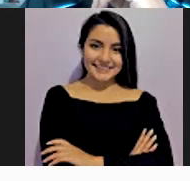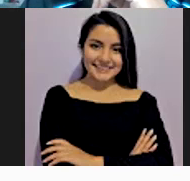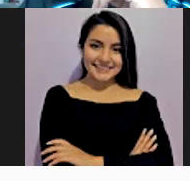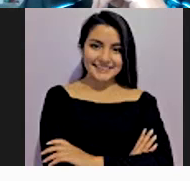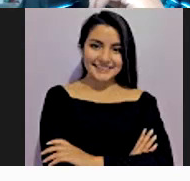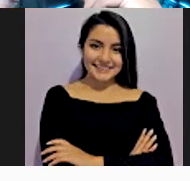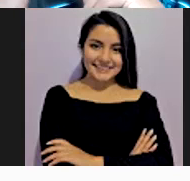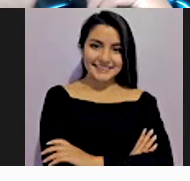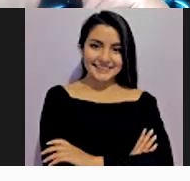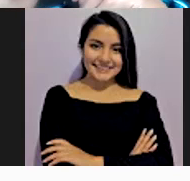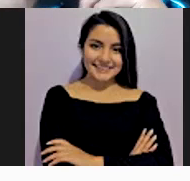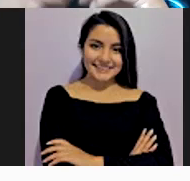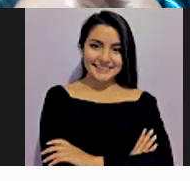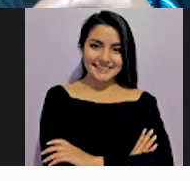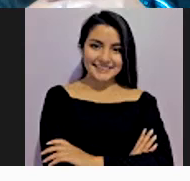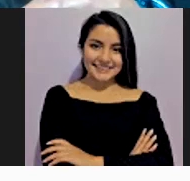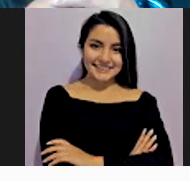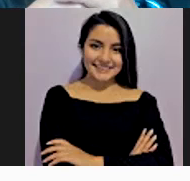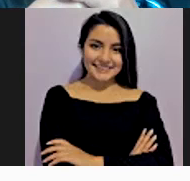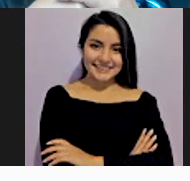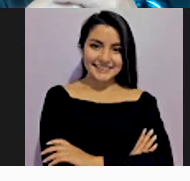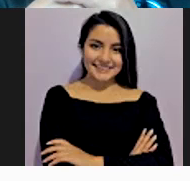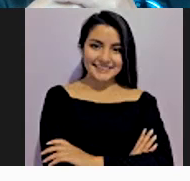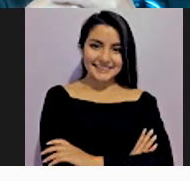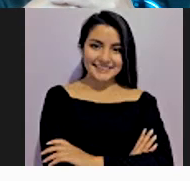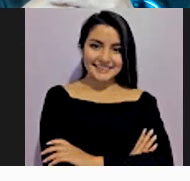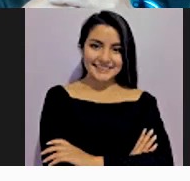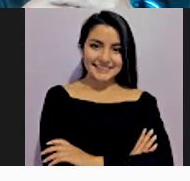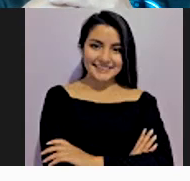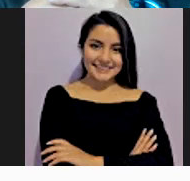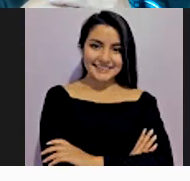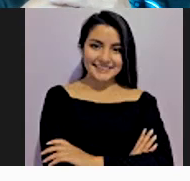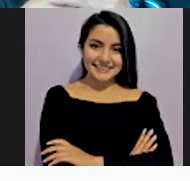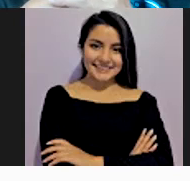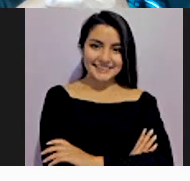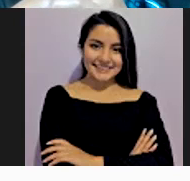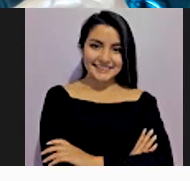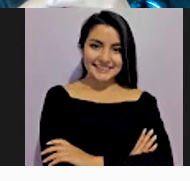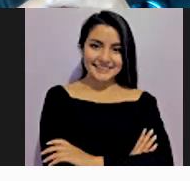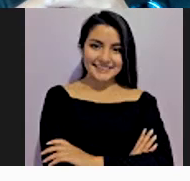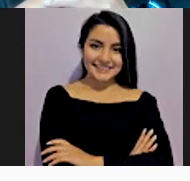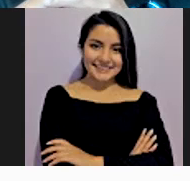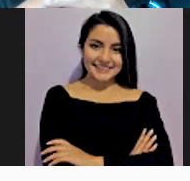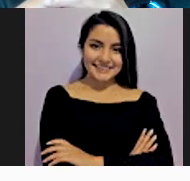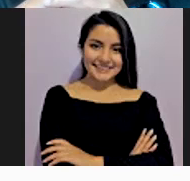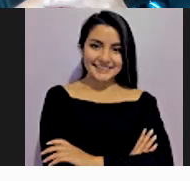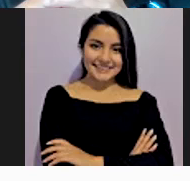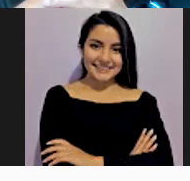Bueno, bueno, ¿y Yalin qué dice? ¿Yalin tiene ahí? ¿Quién? Yalin.